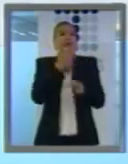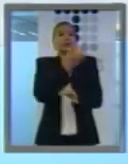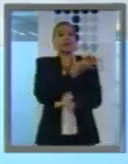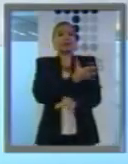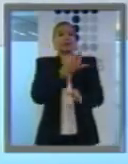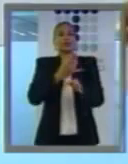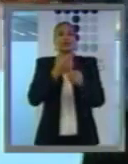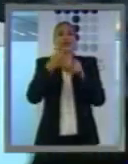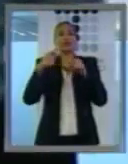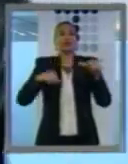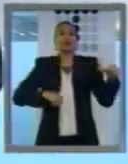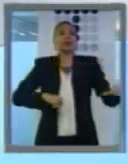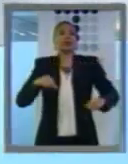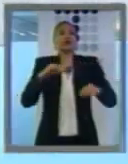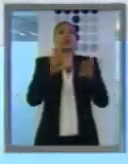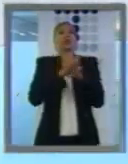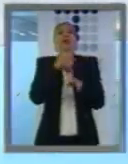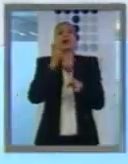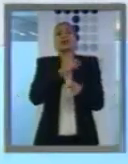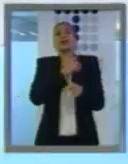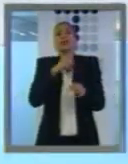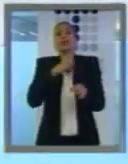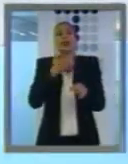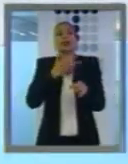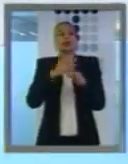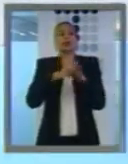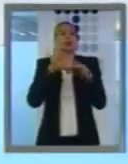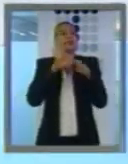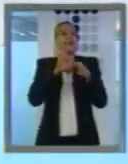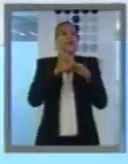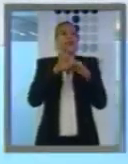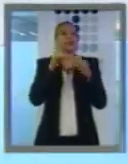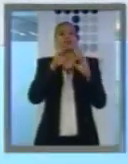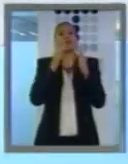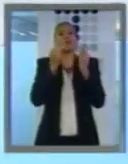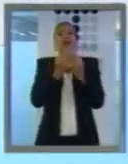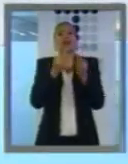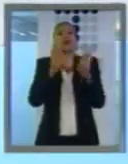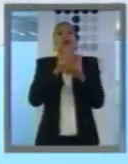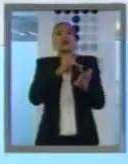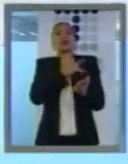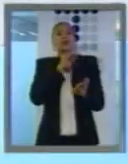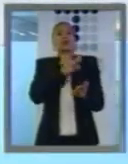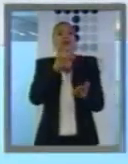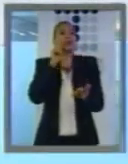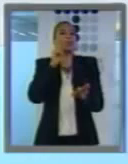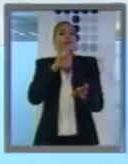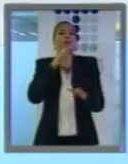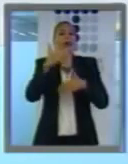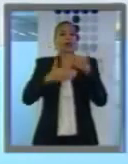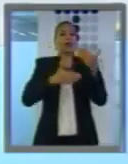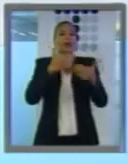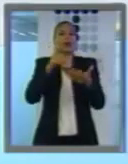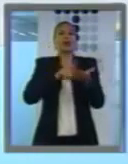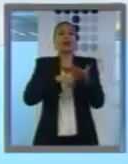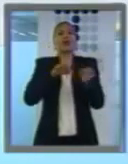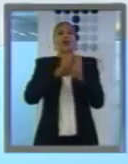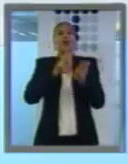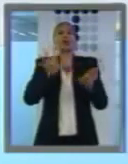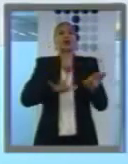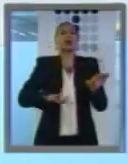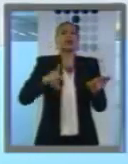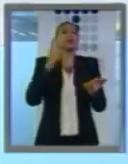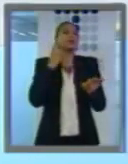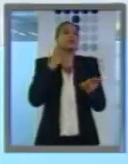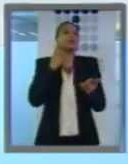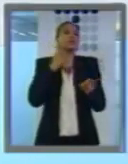de objetividad, pues realmente lleven a la práctica una forma de concebir y de conducir la política pública en